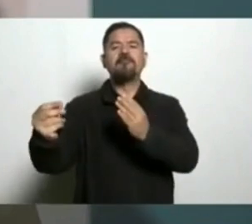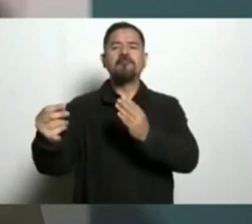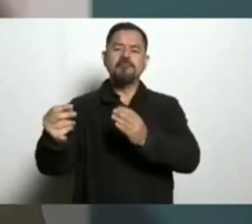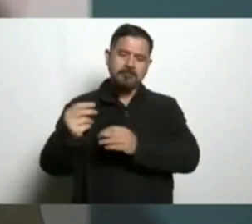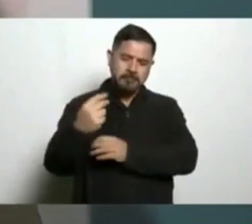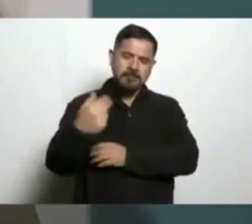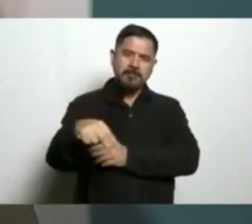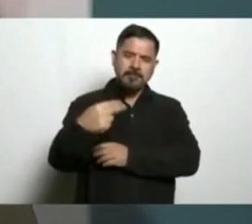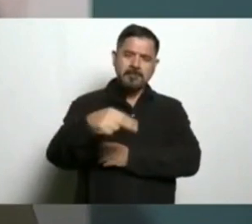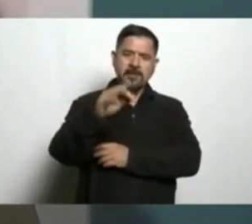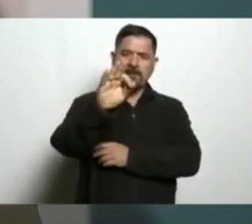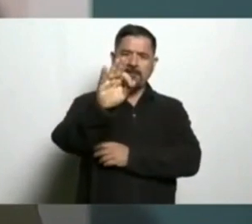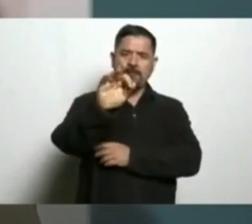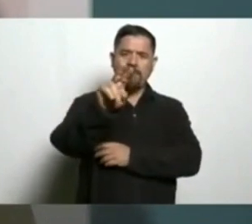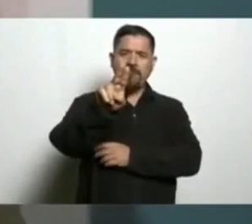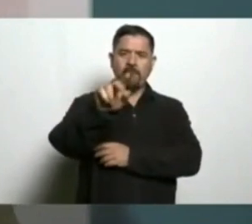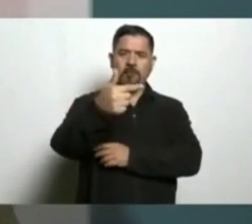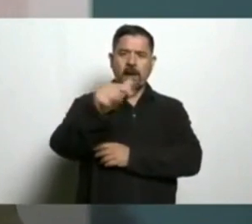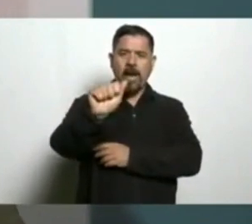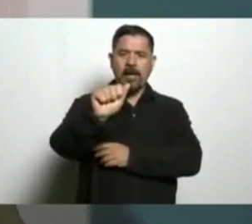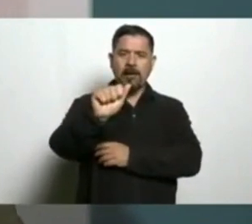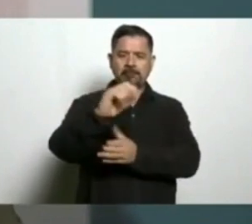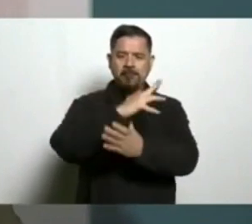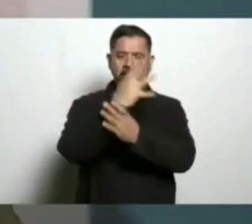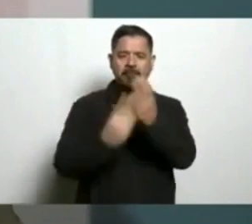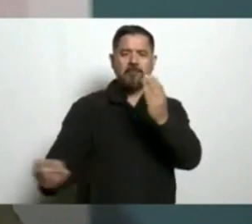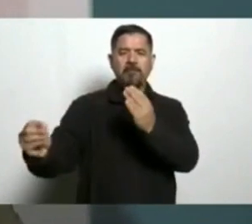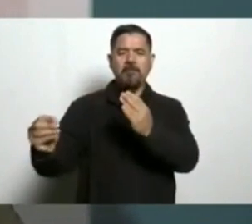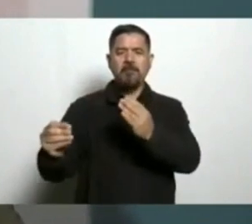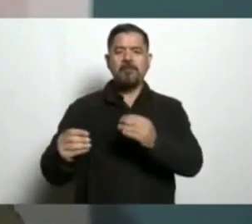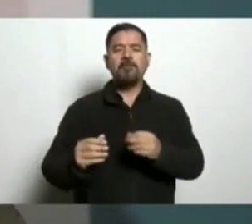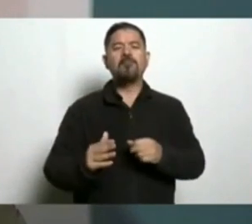Aquí no se tenía